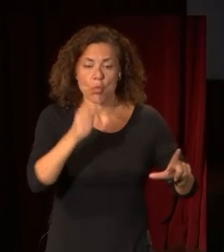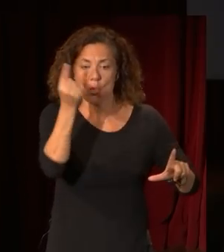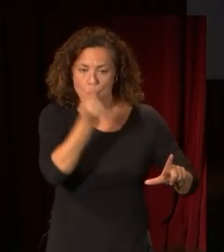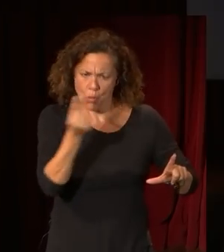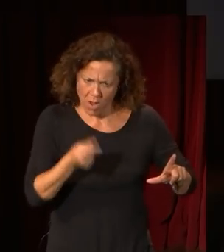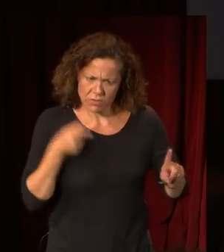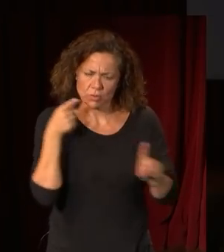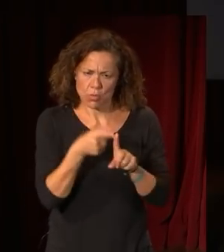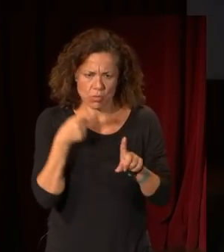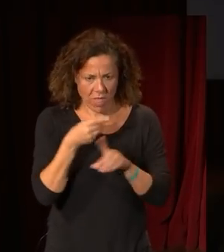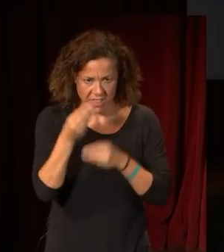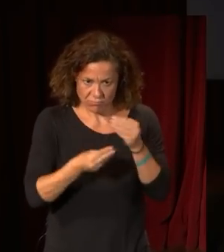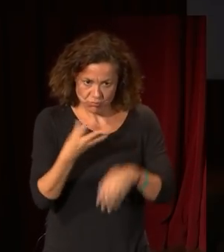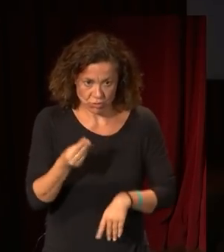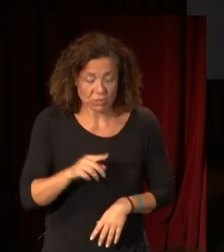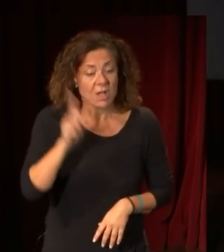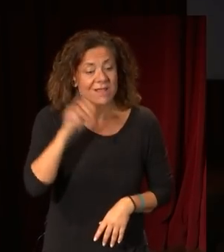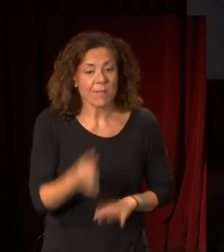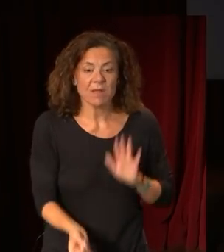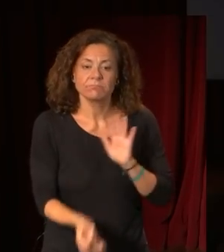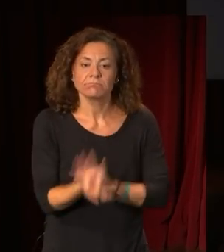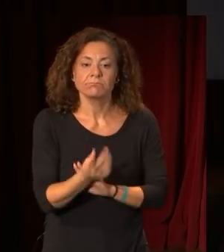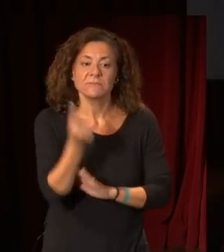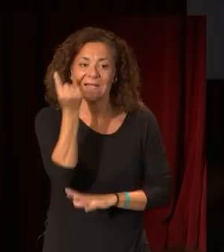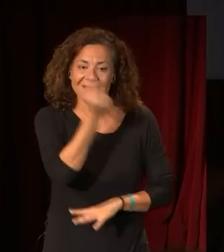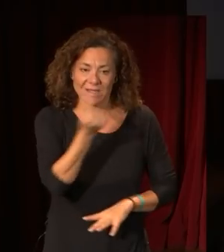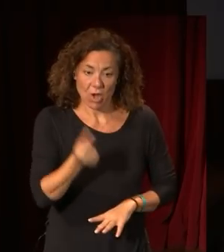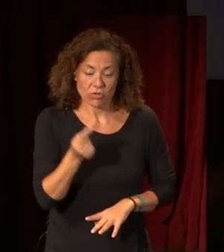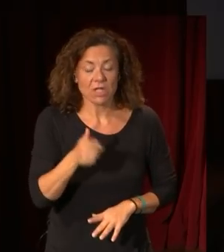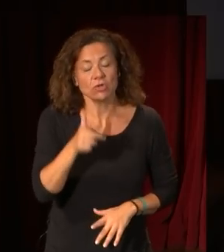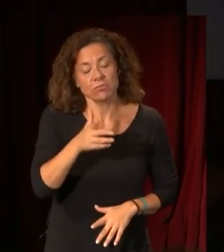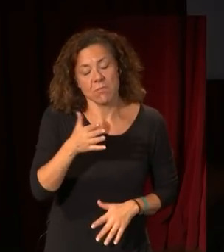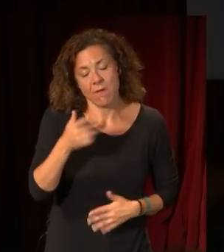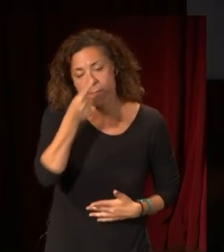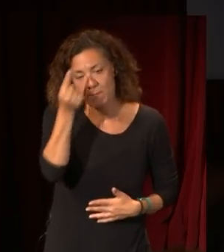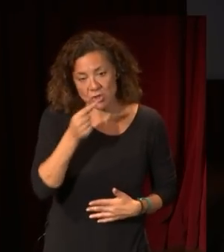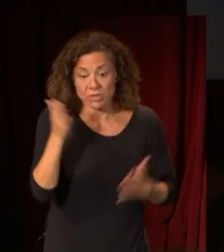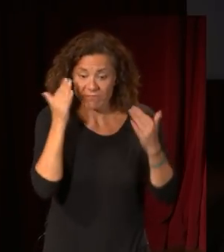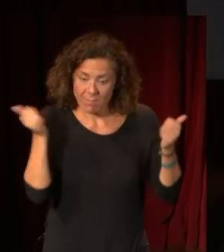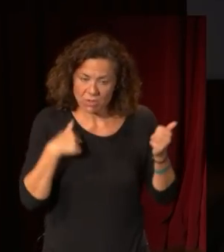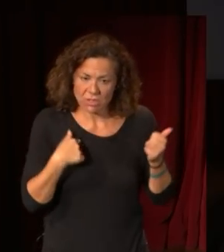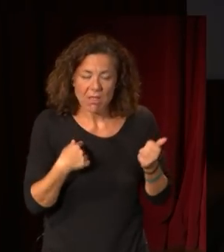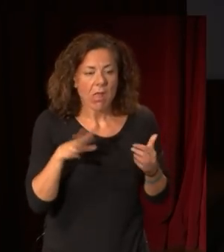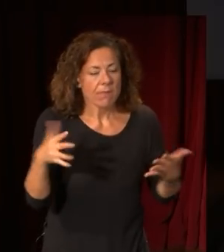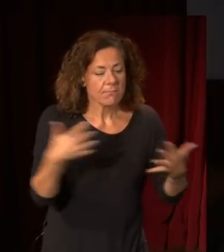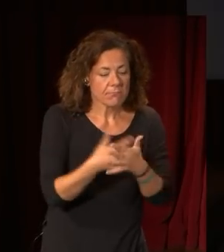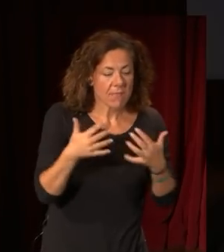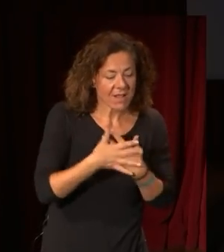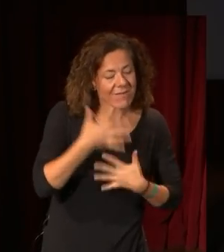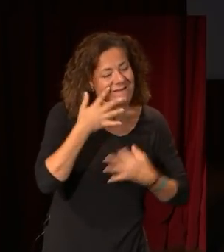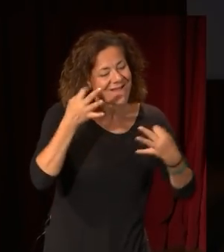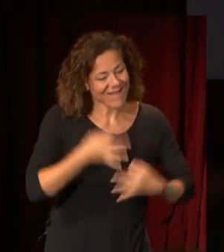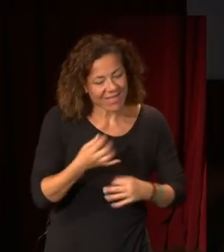y como sucedía también en buenas parte de las creaciones de los grandes maestros flamencos que tomaban la realidad para crear una realidad